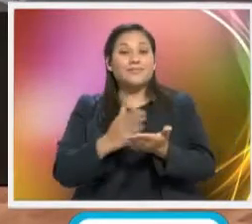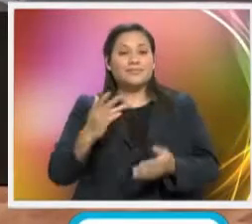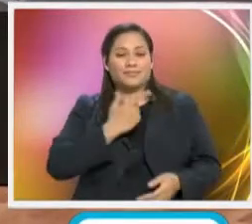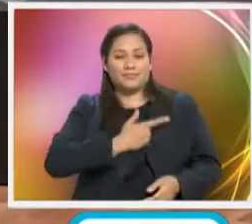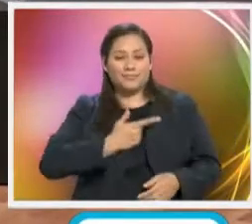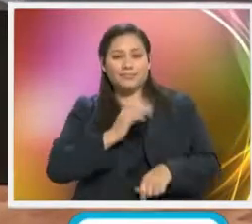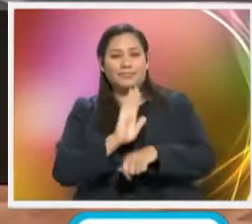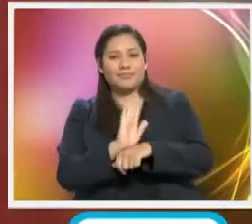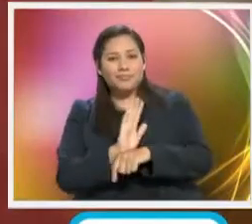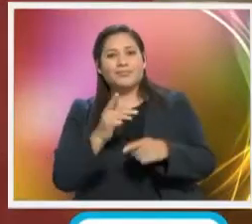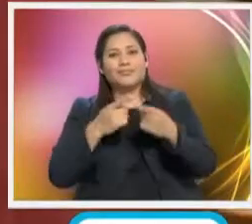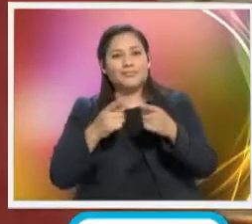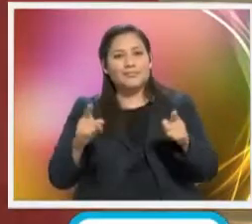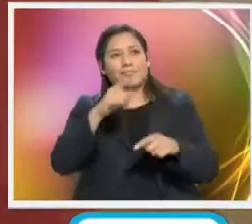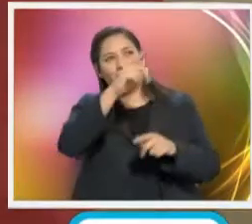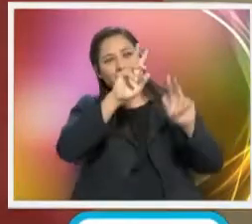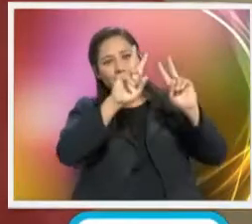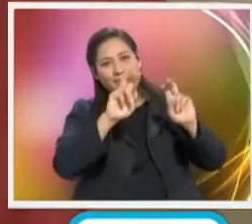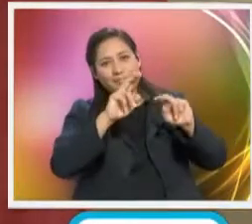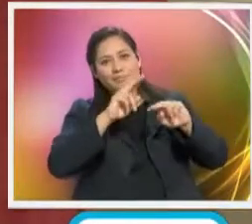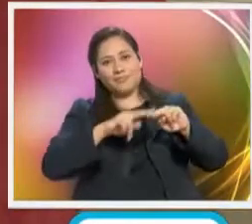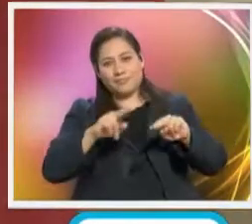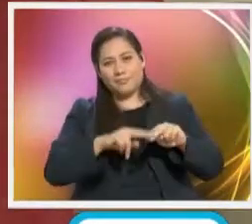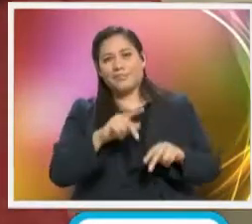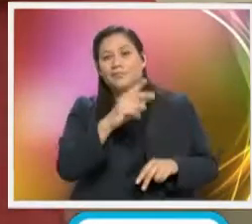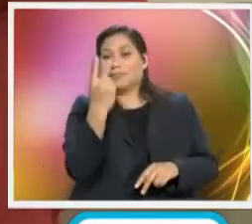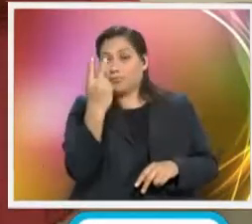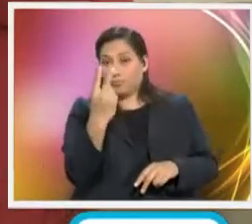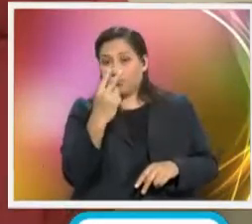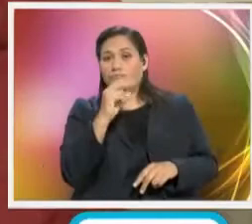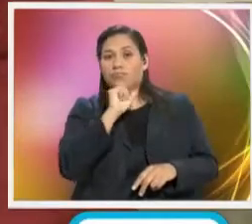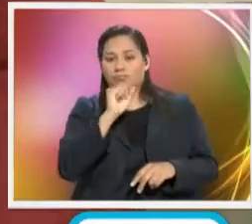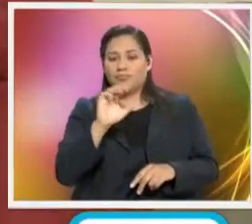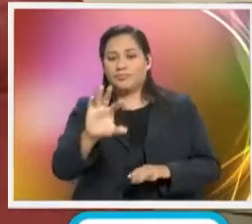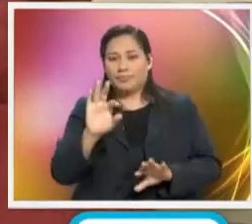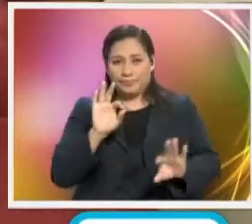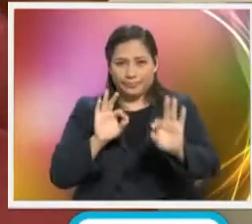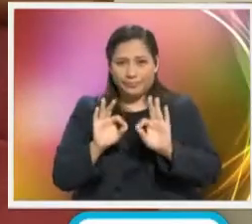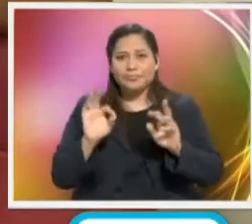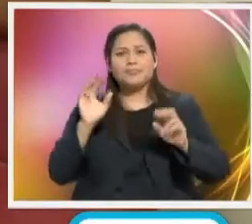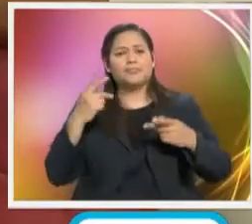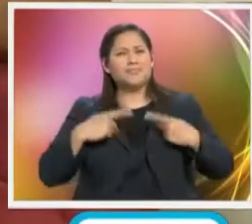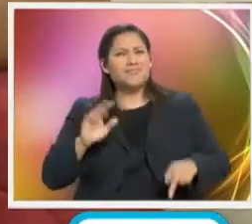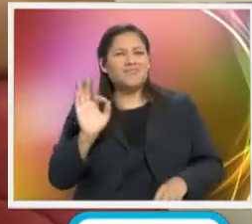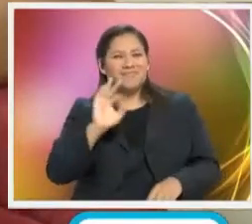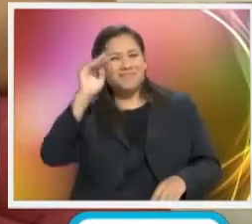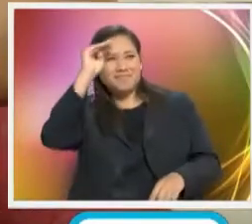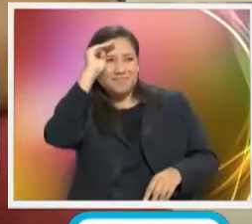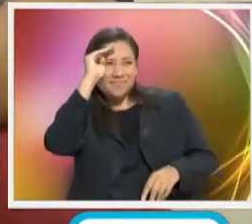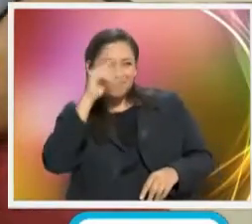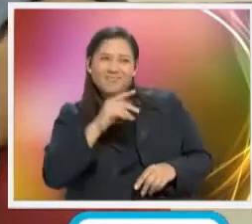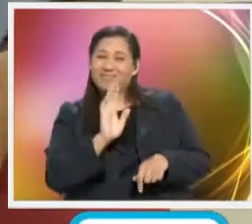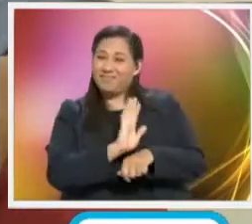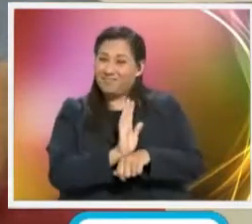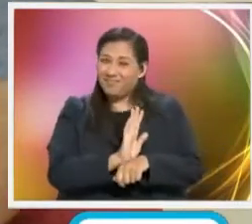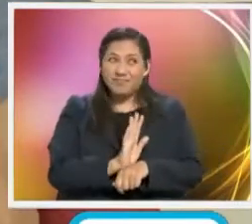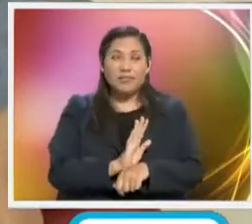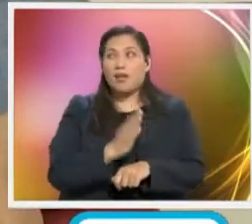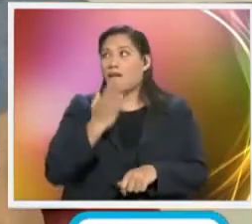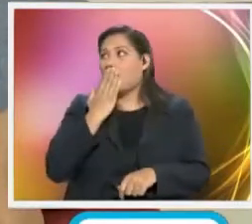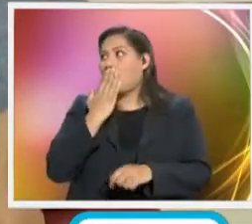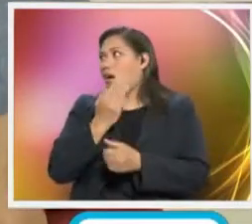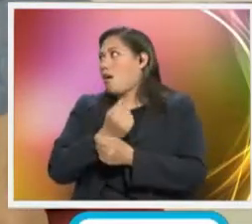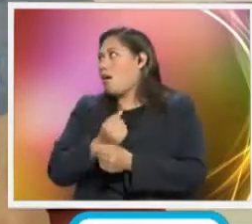que haya películas diferentes en la cartelera. Traes dos muy buenas. Dos muy buenas que la gente quizá pueda decir, híjole, una película alemana, qué